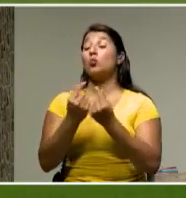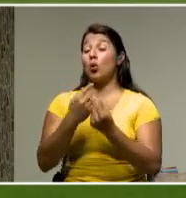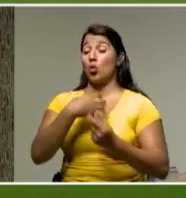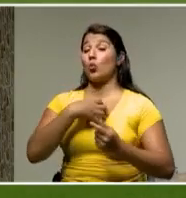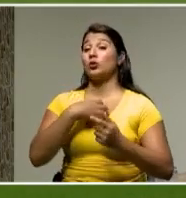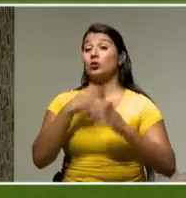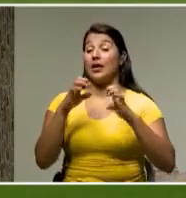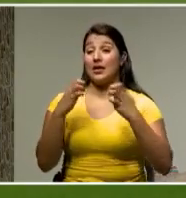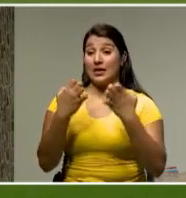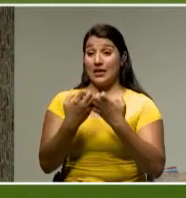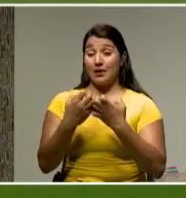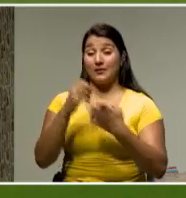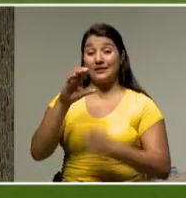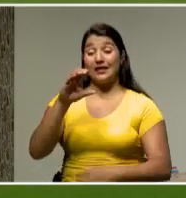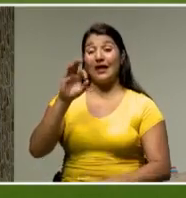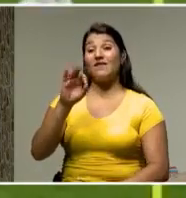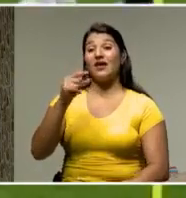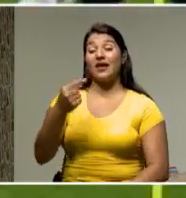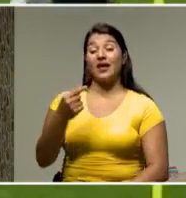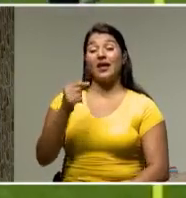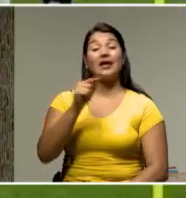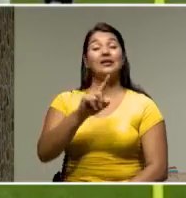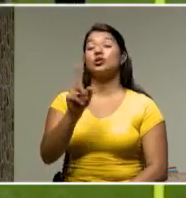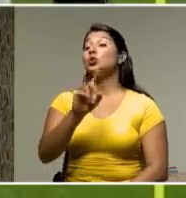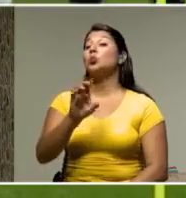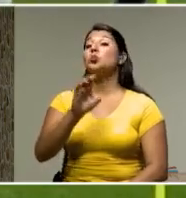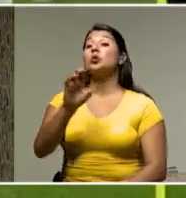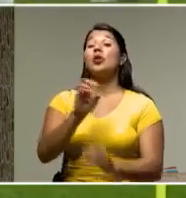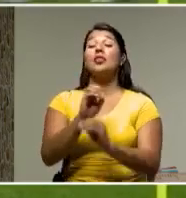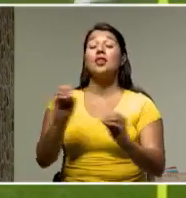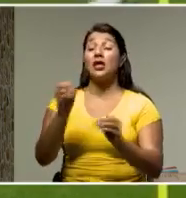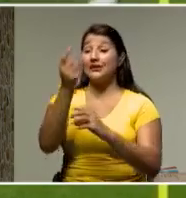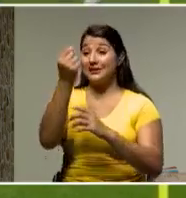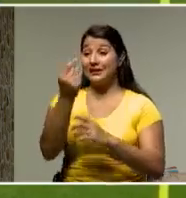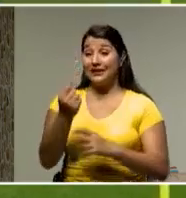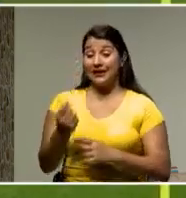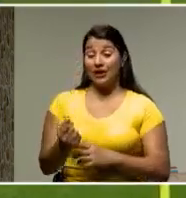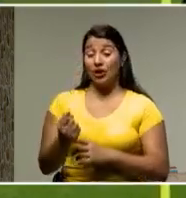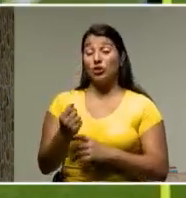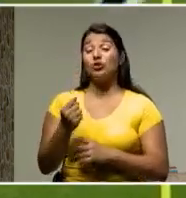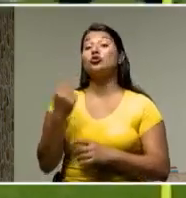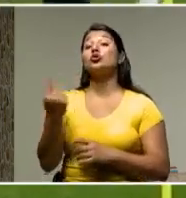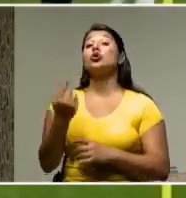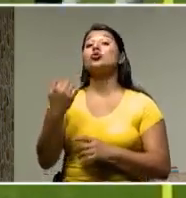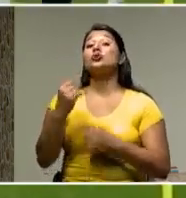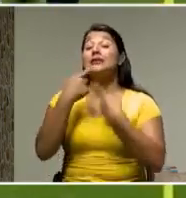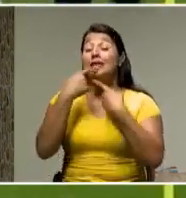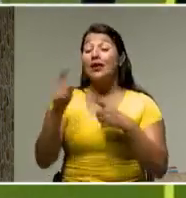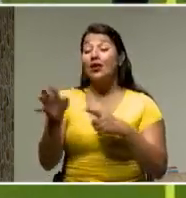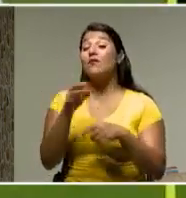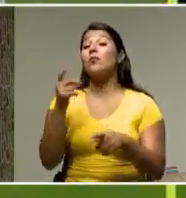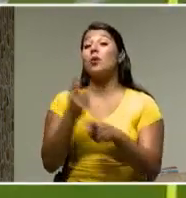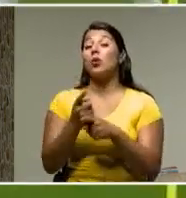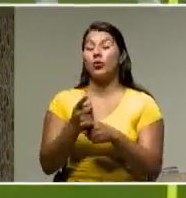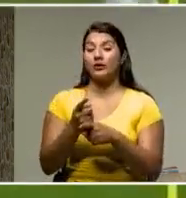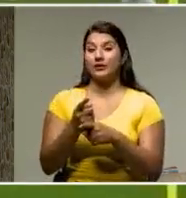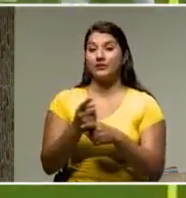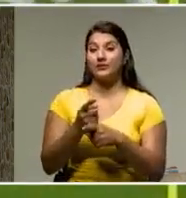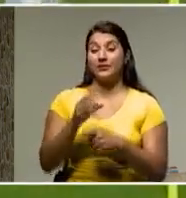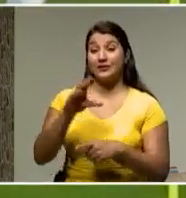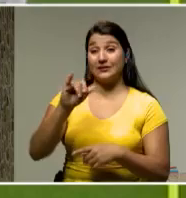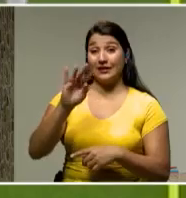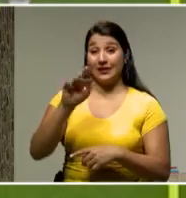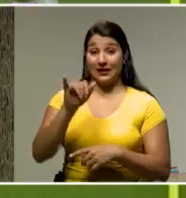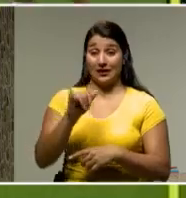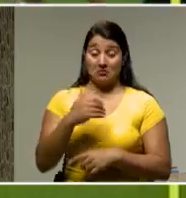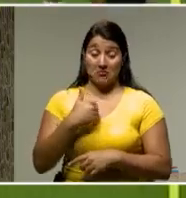club, CFG, no ha invertido dinero que no haya sido declarado adecuadamente. El City enfrenta